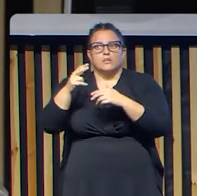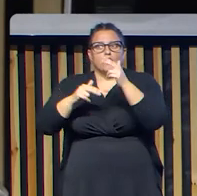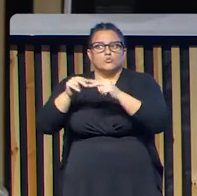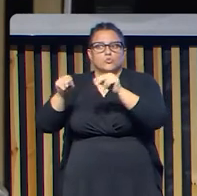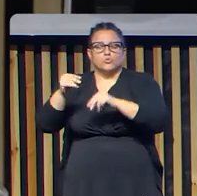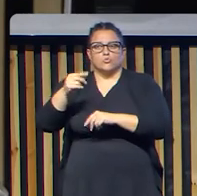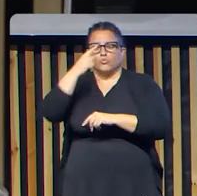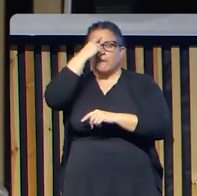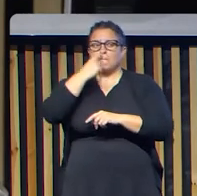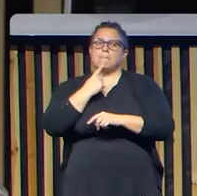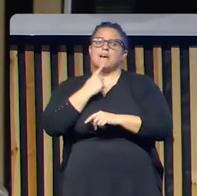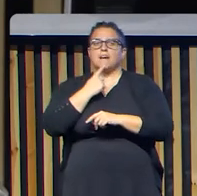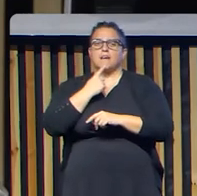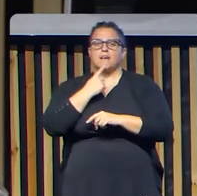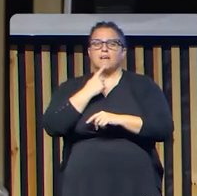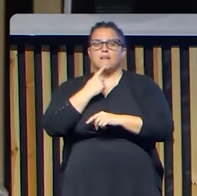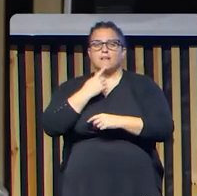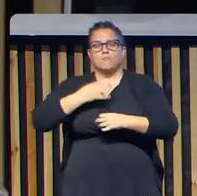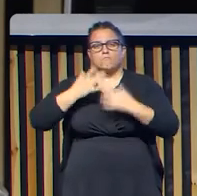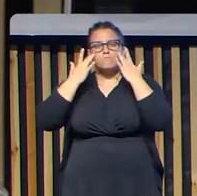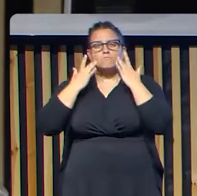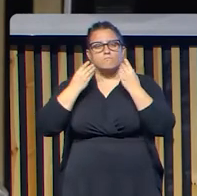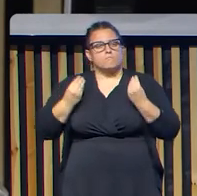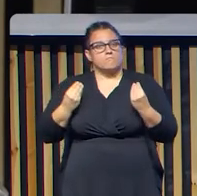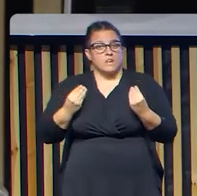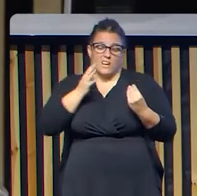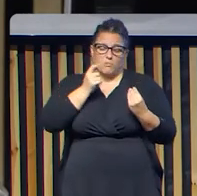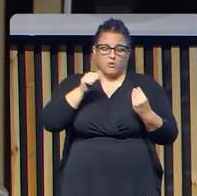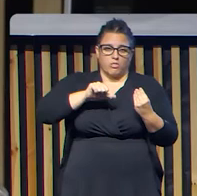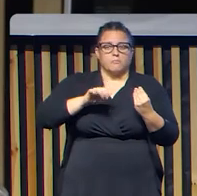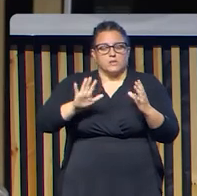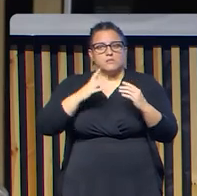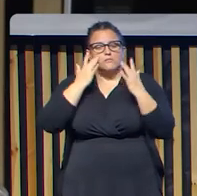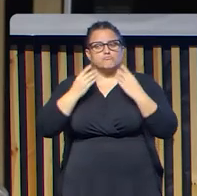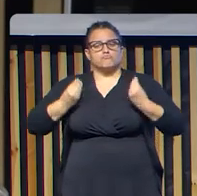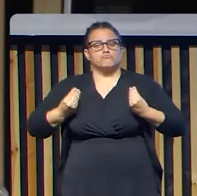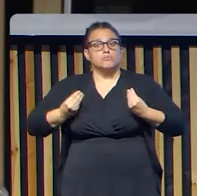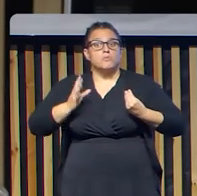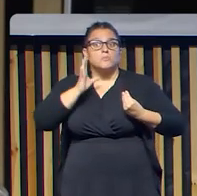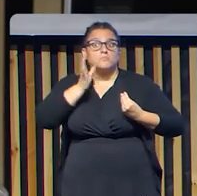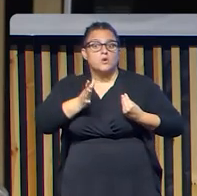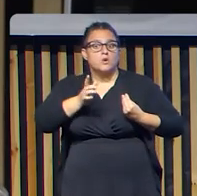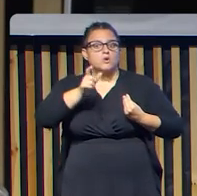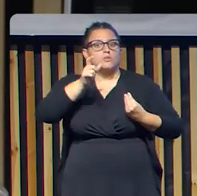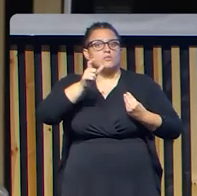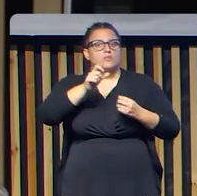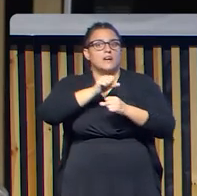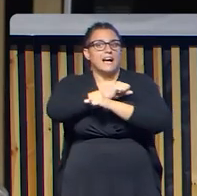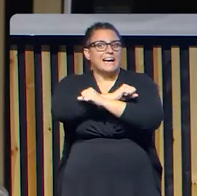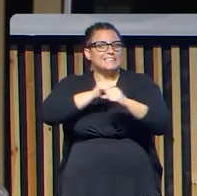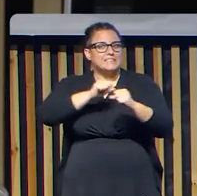ha visto un poco resquebrajada en en su respuesta al atentado